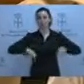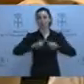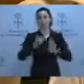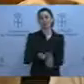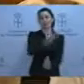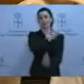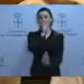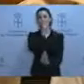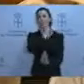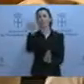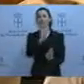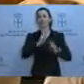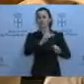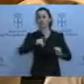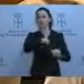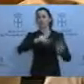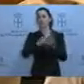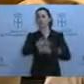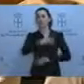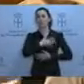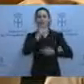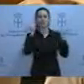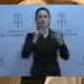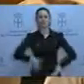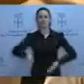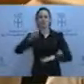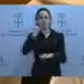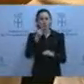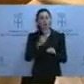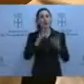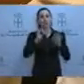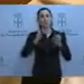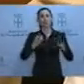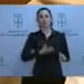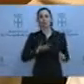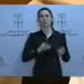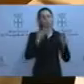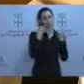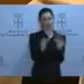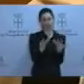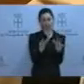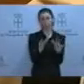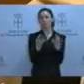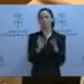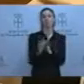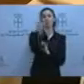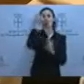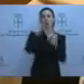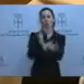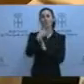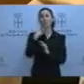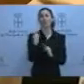fundación, es Parque Histórico de Navia, con los 9 ayuntamientos, y ya define en su primer punto que va a ser un